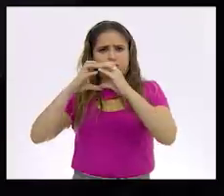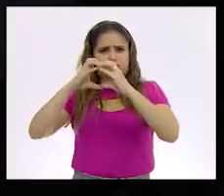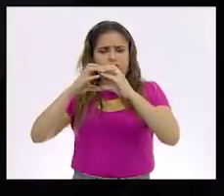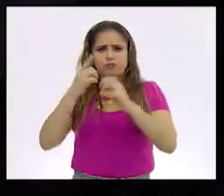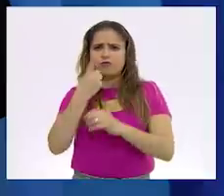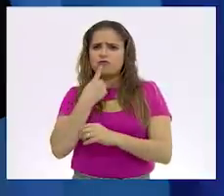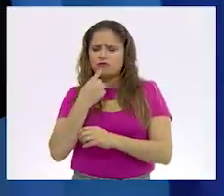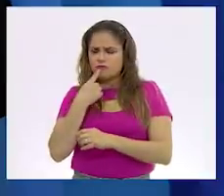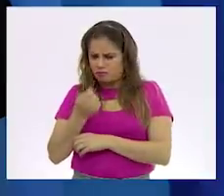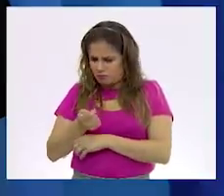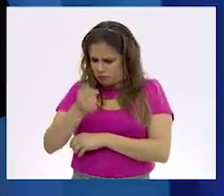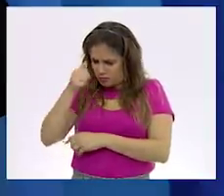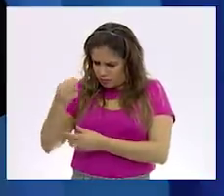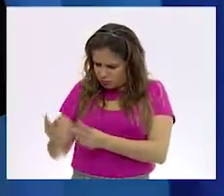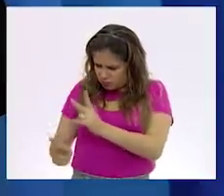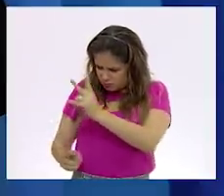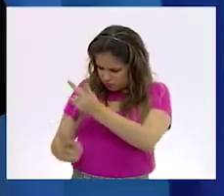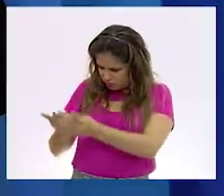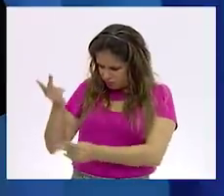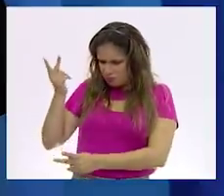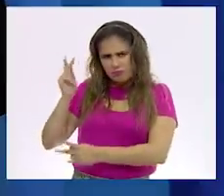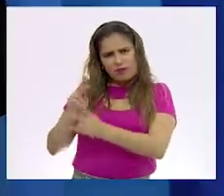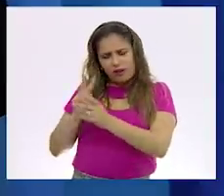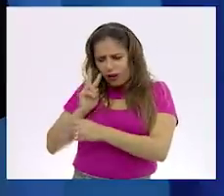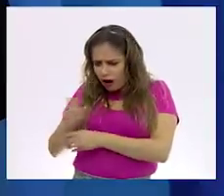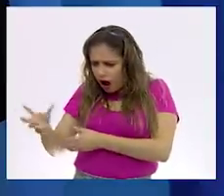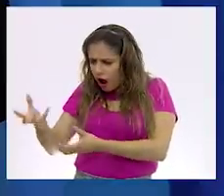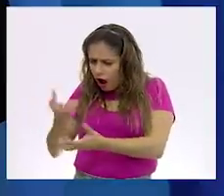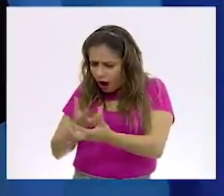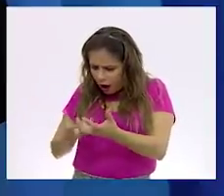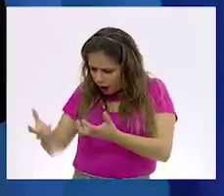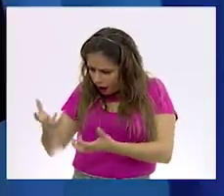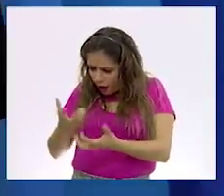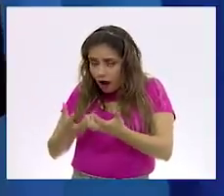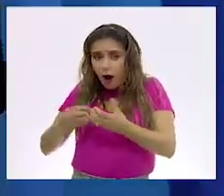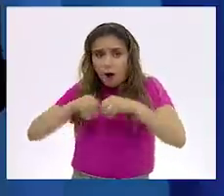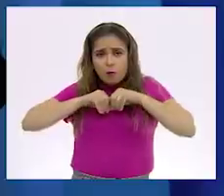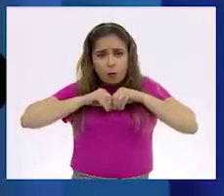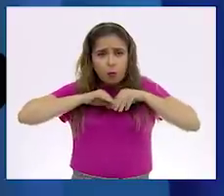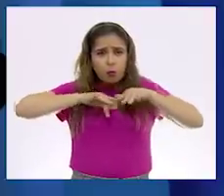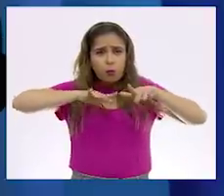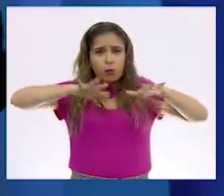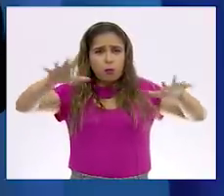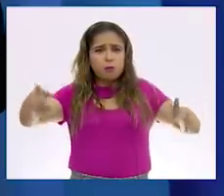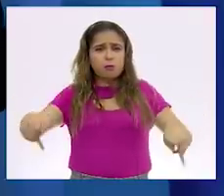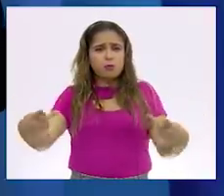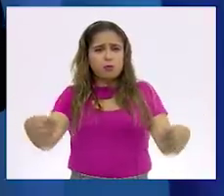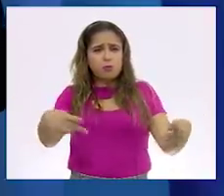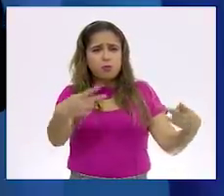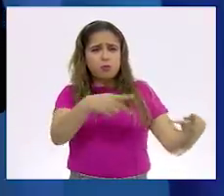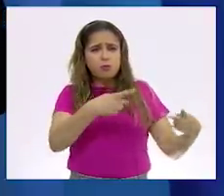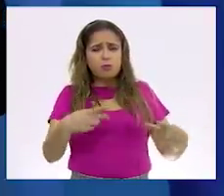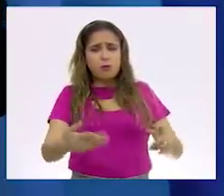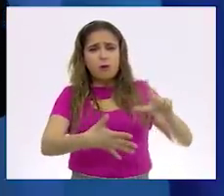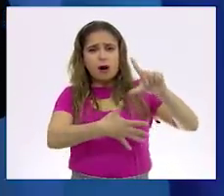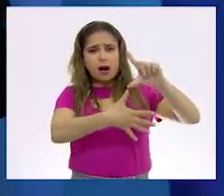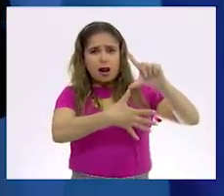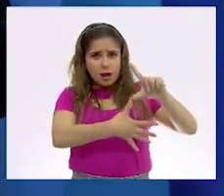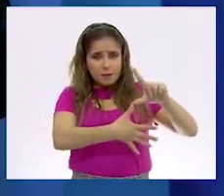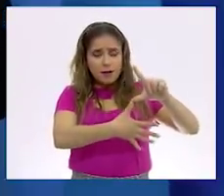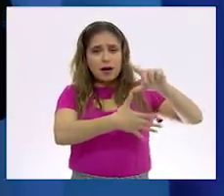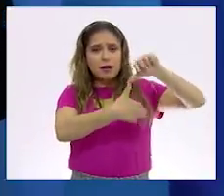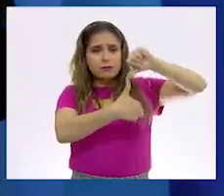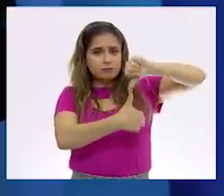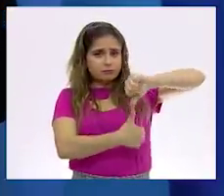rojo. Gradualmente se esparció a lo largo de Sudamérica, desde donde continuó su viaje hasta América